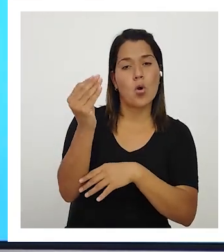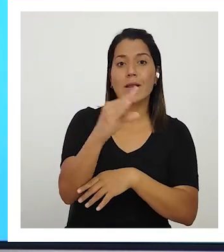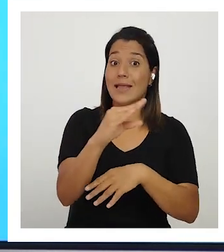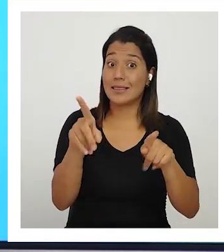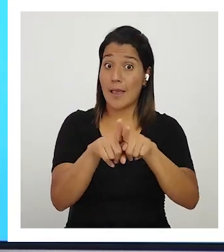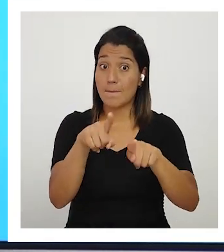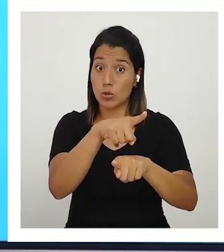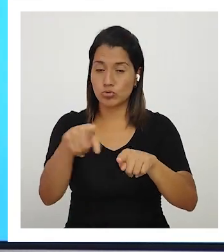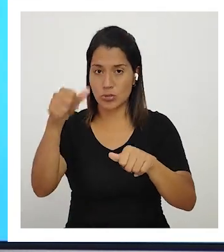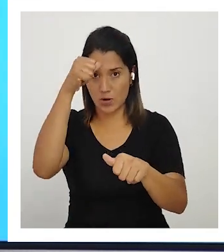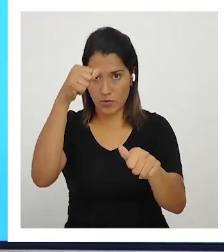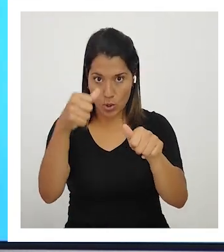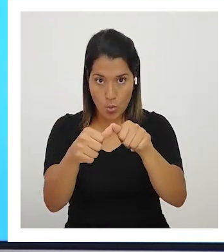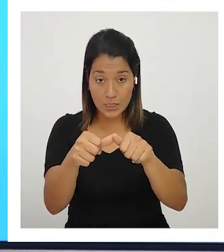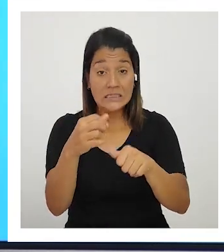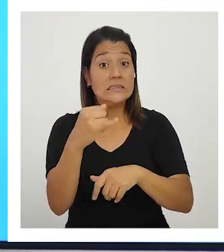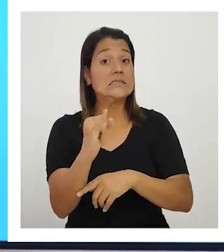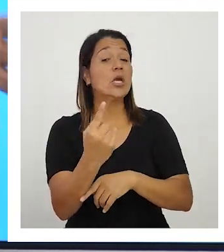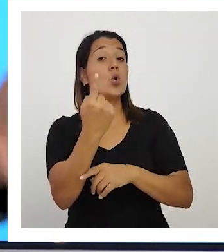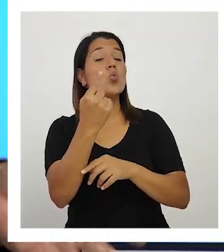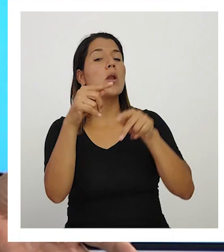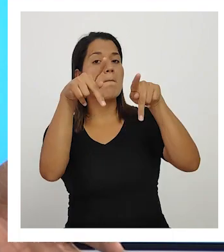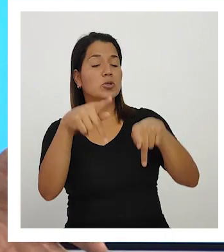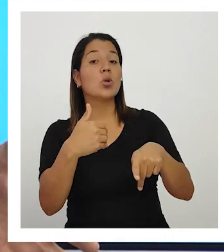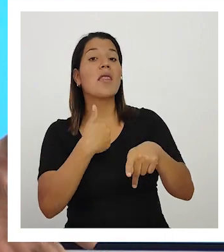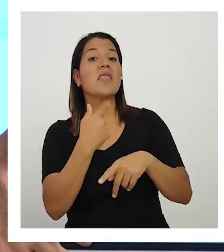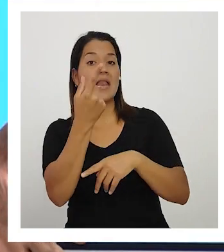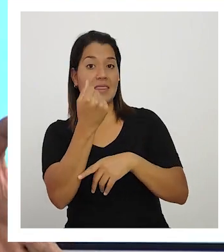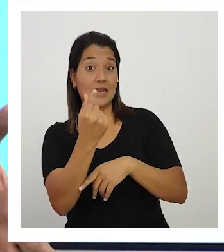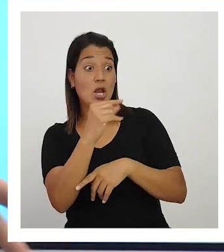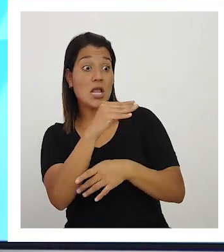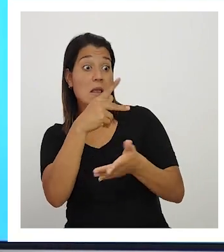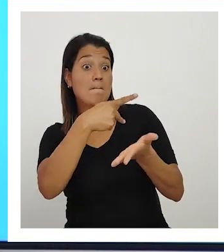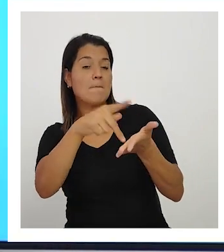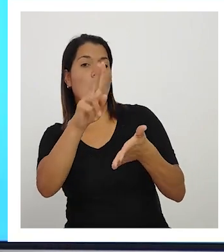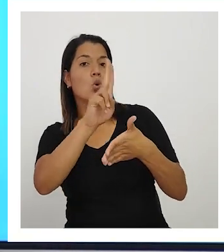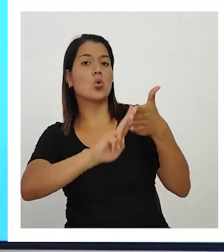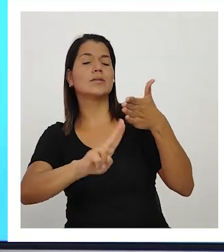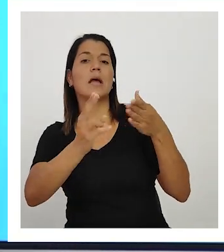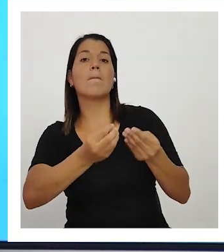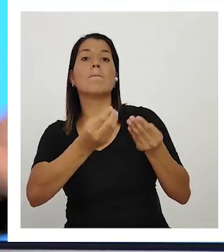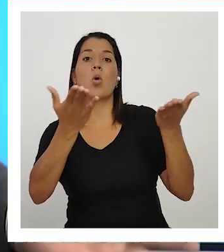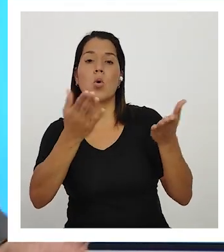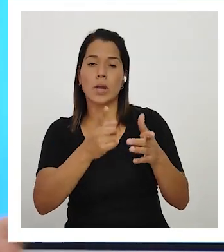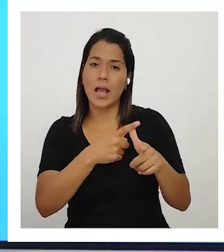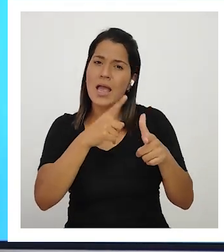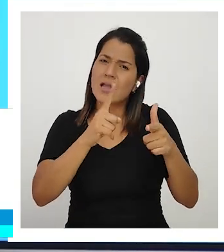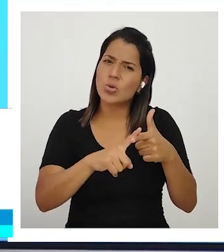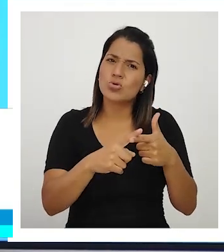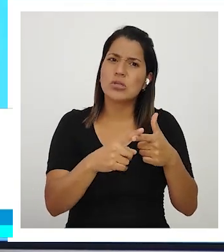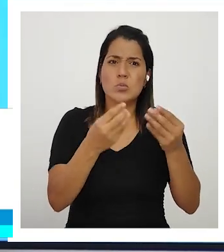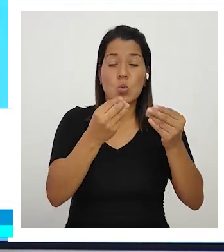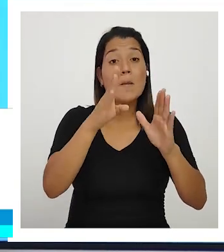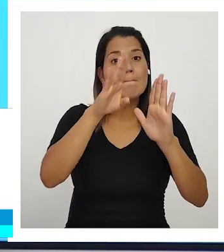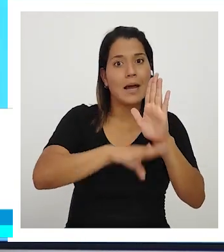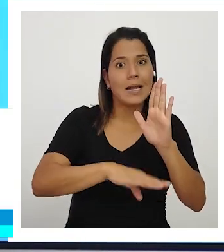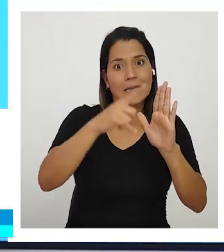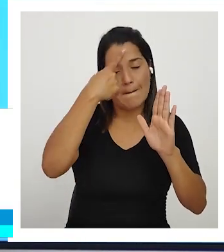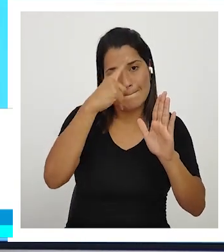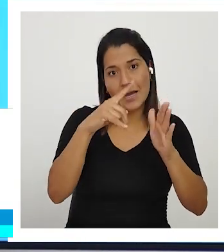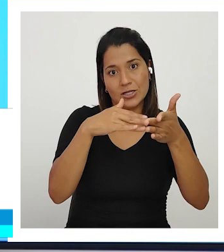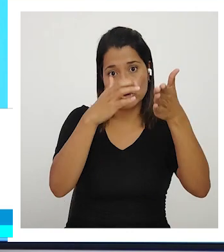que si una persona tiene los recursos y va a pagar en una universidad pública, es muy barata. Es decir, usted paga